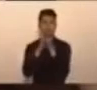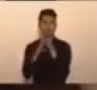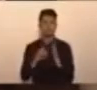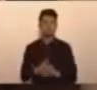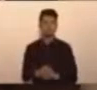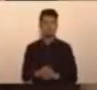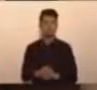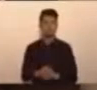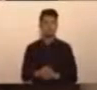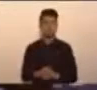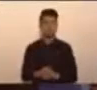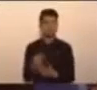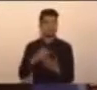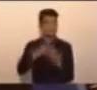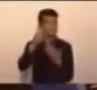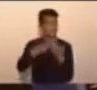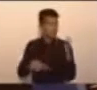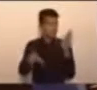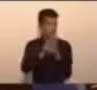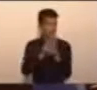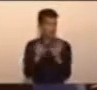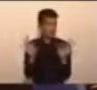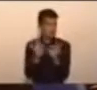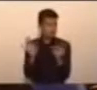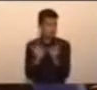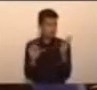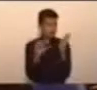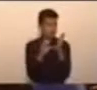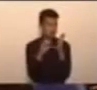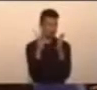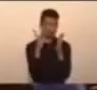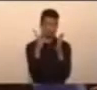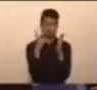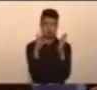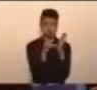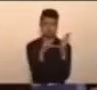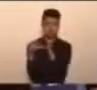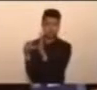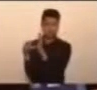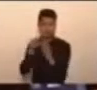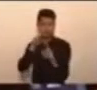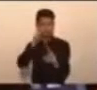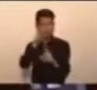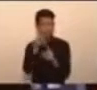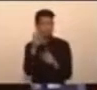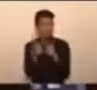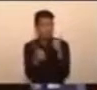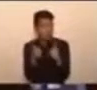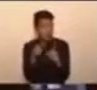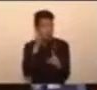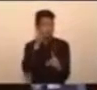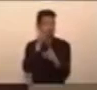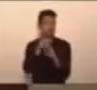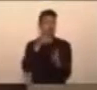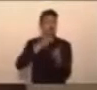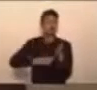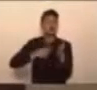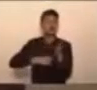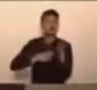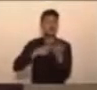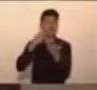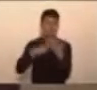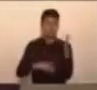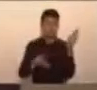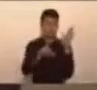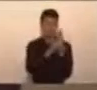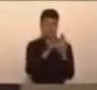es un proyecto de ley muy simple, son solo dos artículos. El proyecto lo que busca es hacer una corrección al